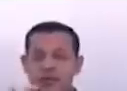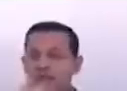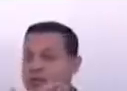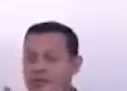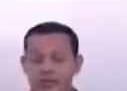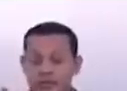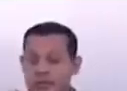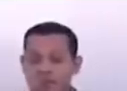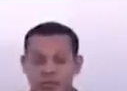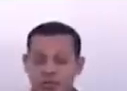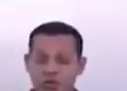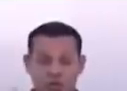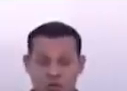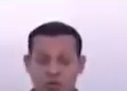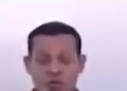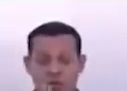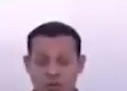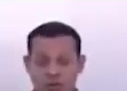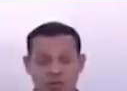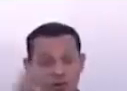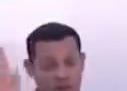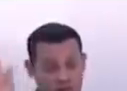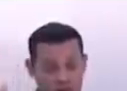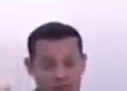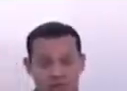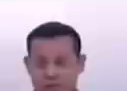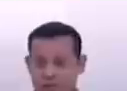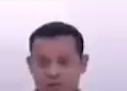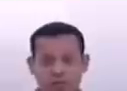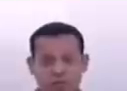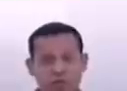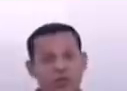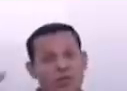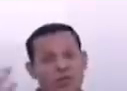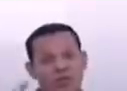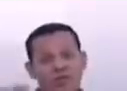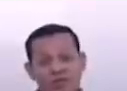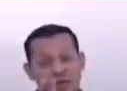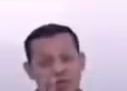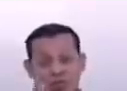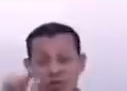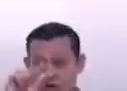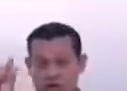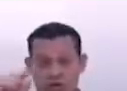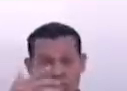Por eso, tengámonos respeto, presidente. Yo le pido, por favor, en nombre de mi fracción,